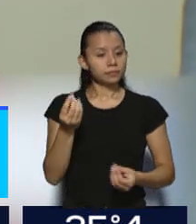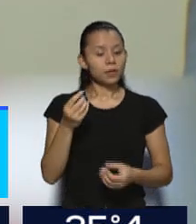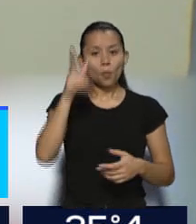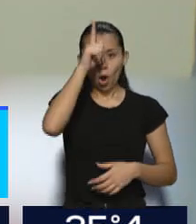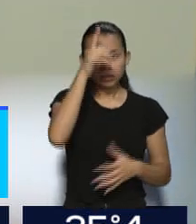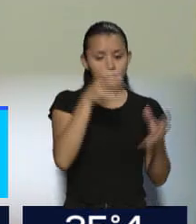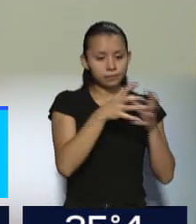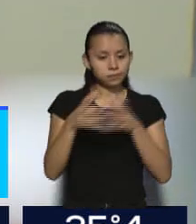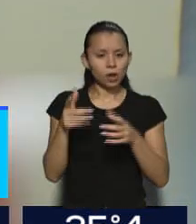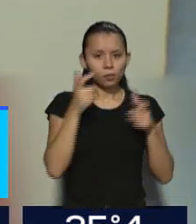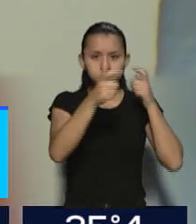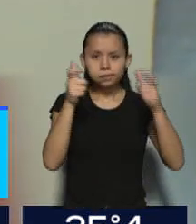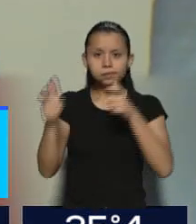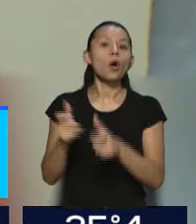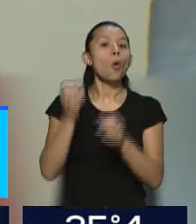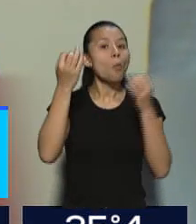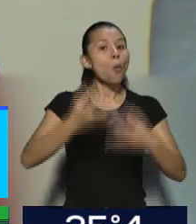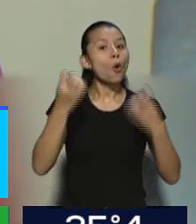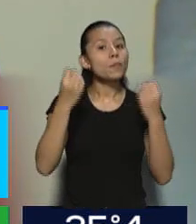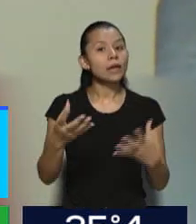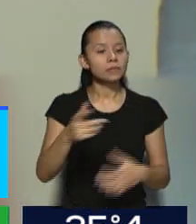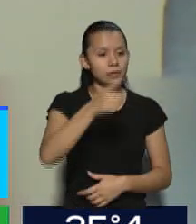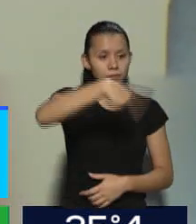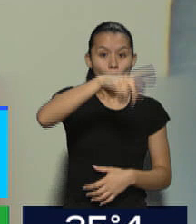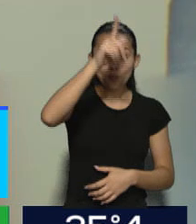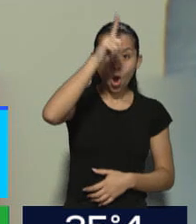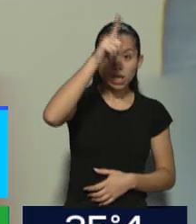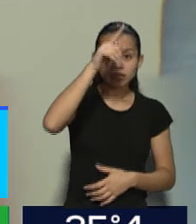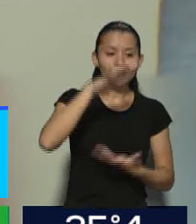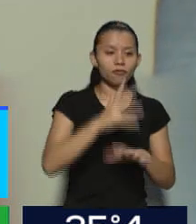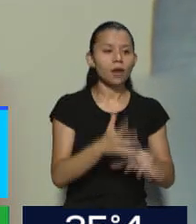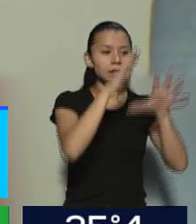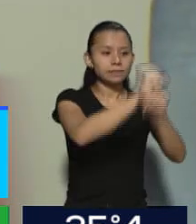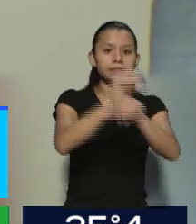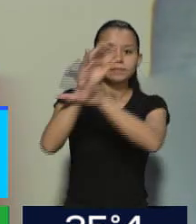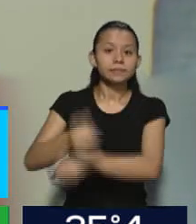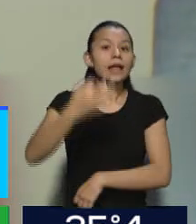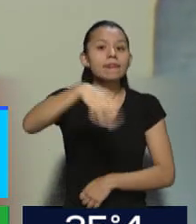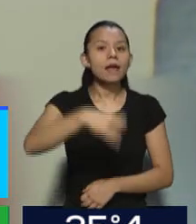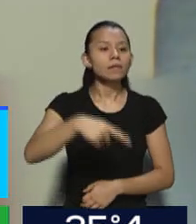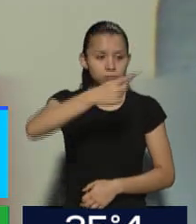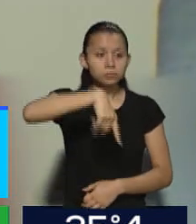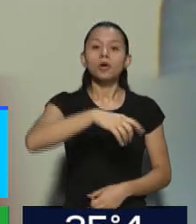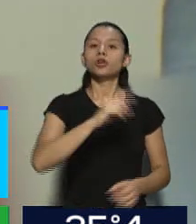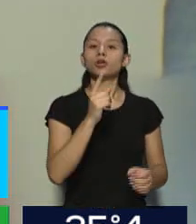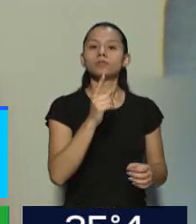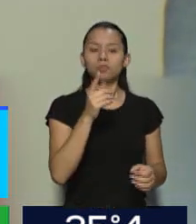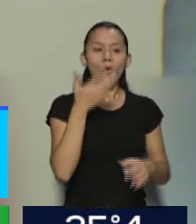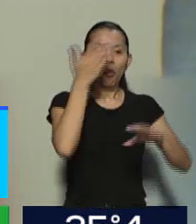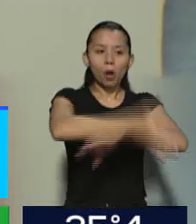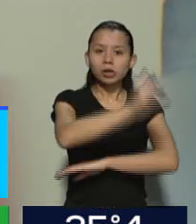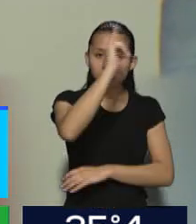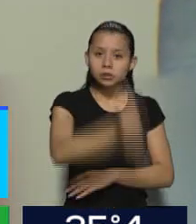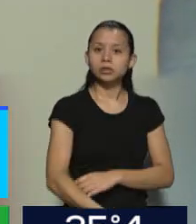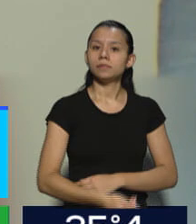en el momento en el que la policía tuvo que actuar porque hubo quienes quisieron generar violencia y disturbios, la